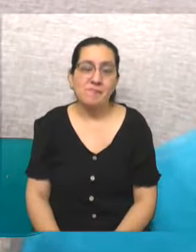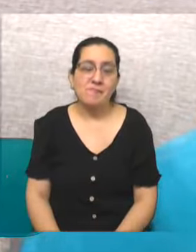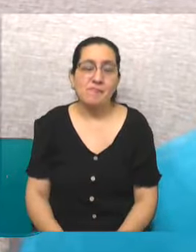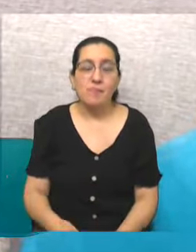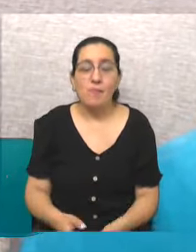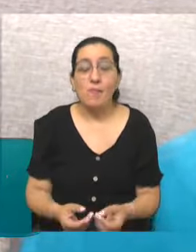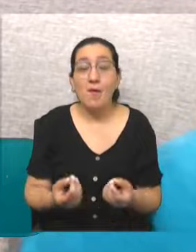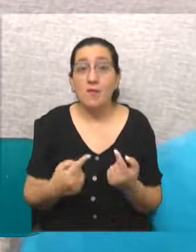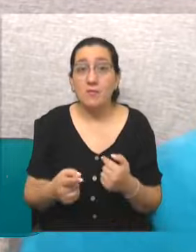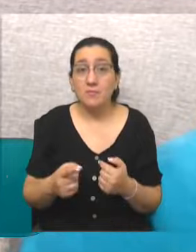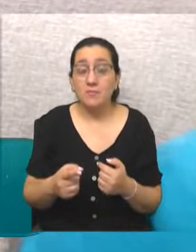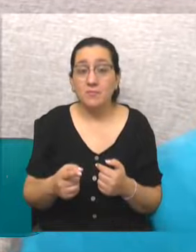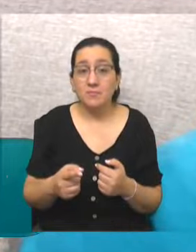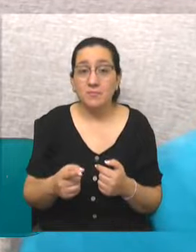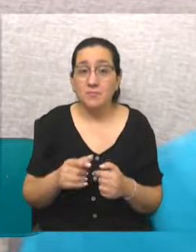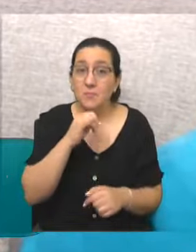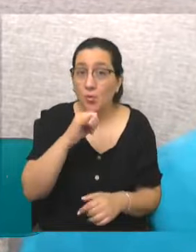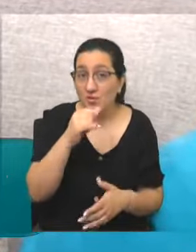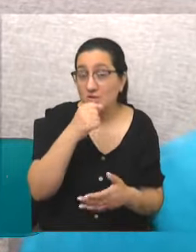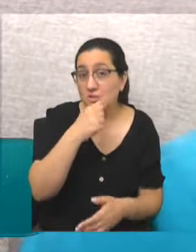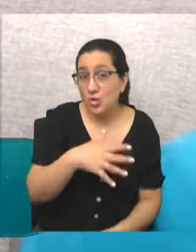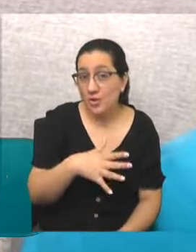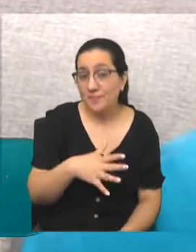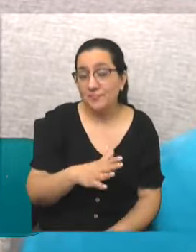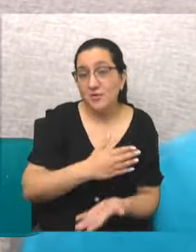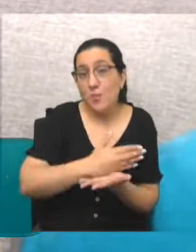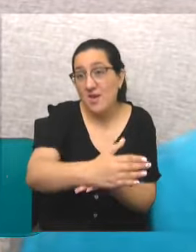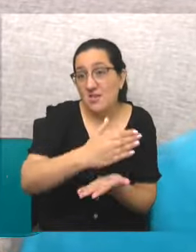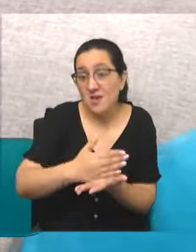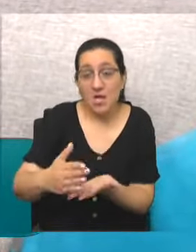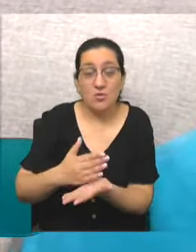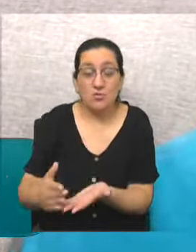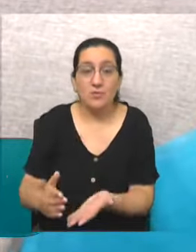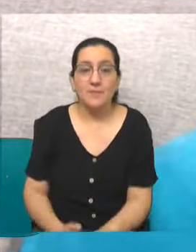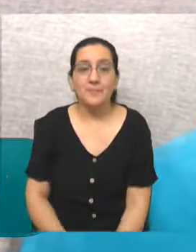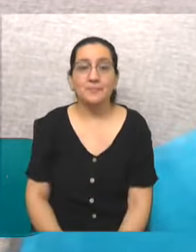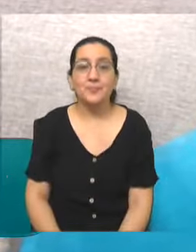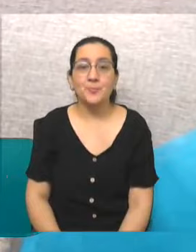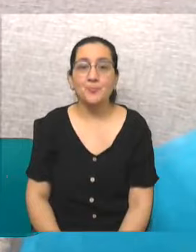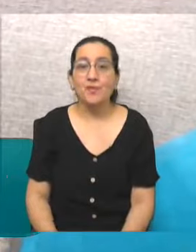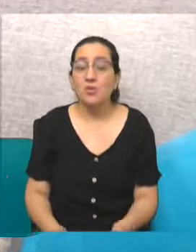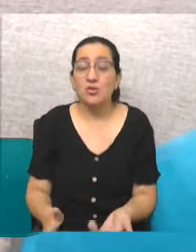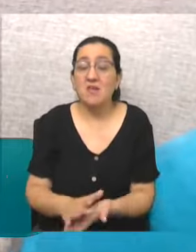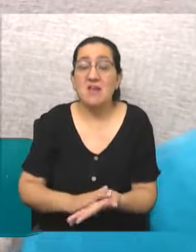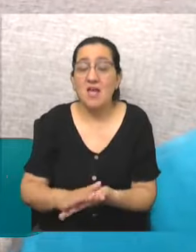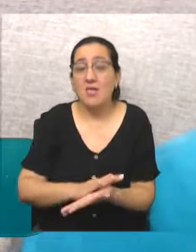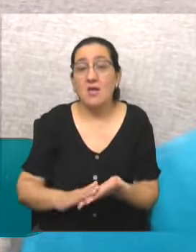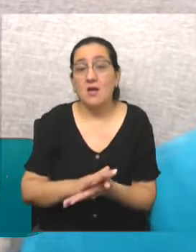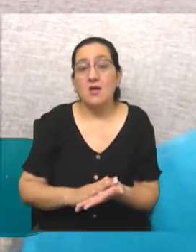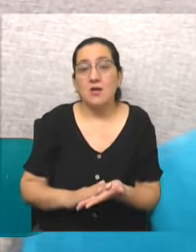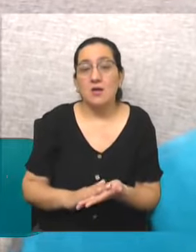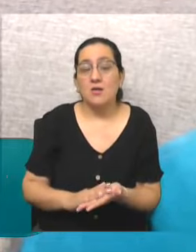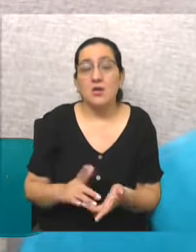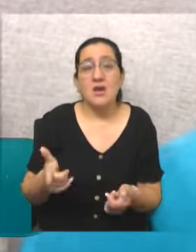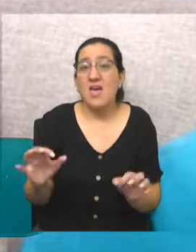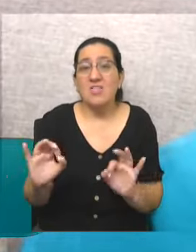¿no? Entonces, de alguna forma, cuenta esa historia, ¿no? De los marginados, de los perdedores, de los que siempre quedan de lado, de los que no tienen nada, de los desprotegidos, tiene mucho